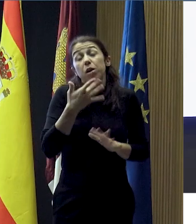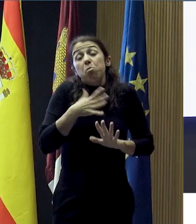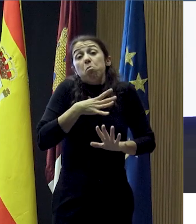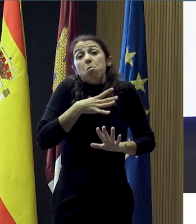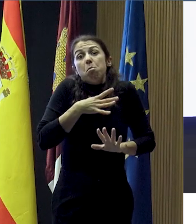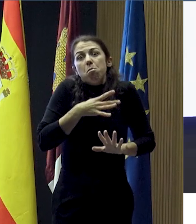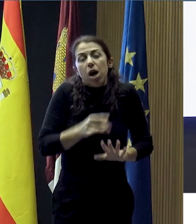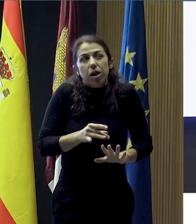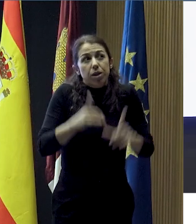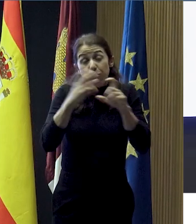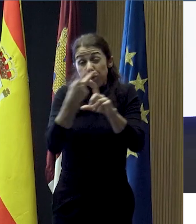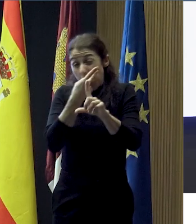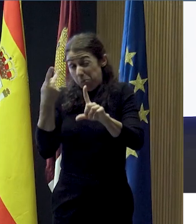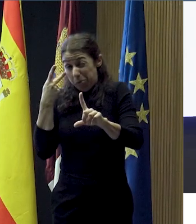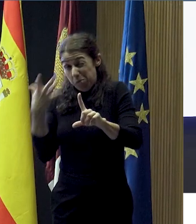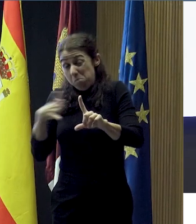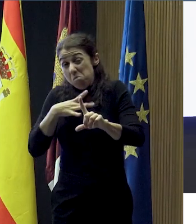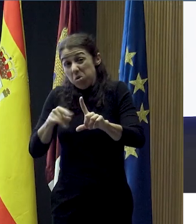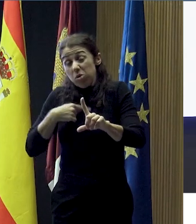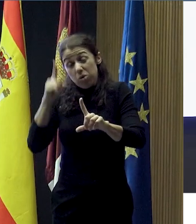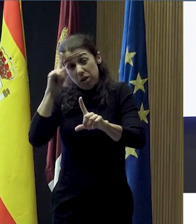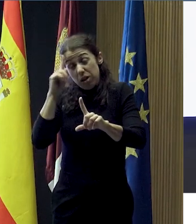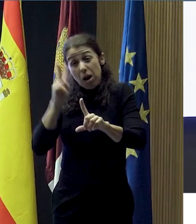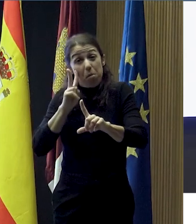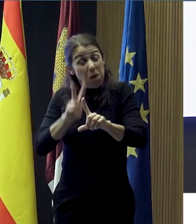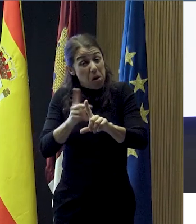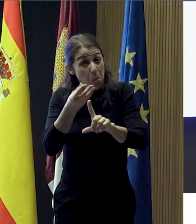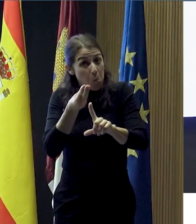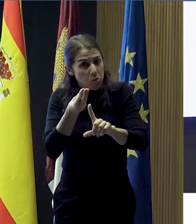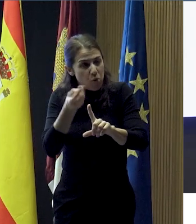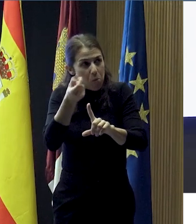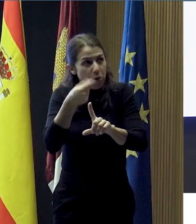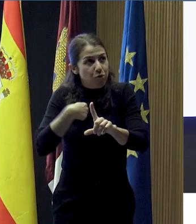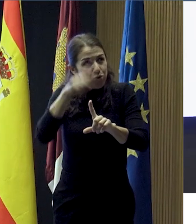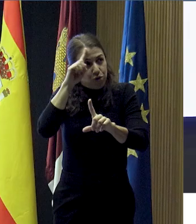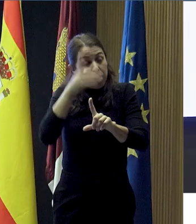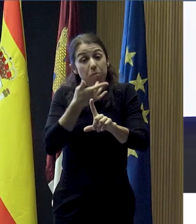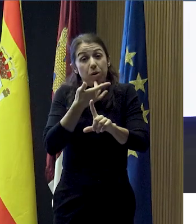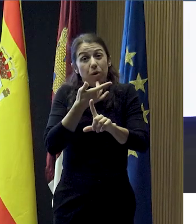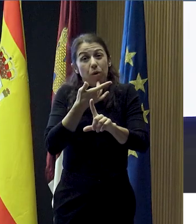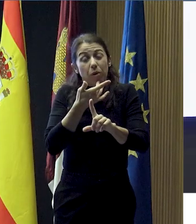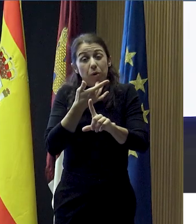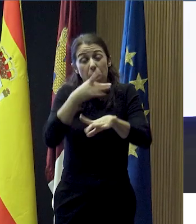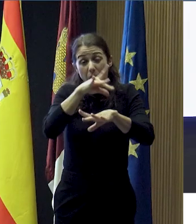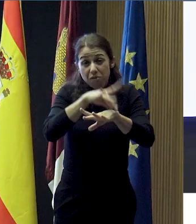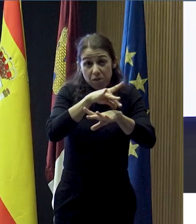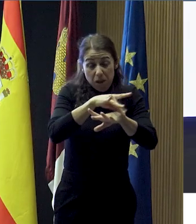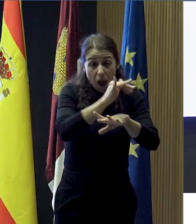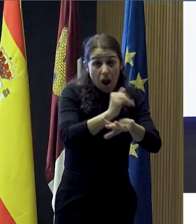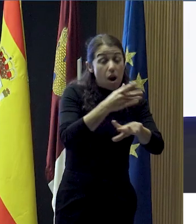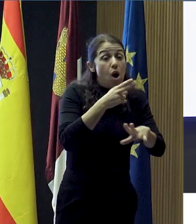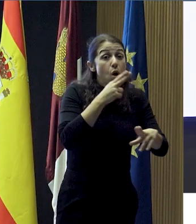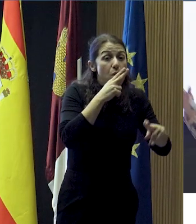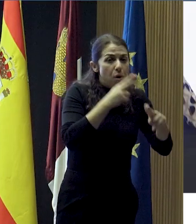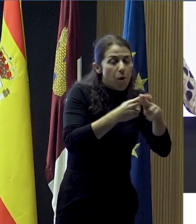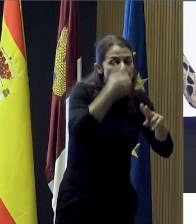Quizás esta foto, pues no sé si la habéis visto mucho, la habéis visto poco, pero claro, cuando alguien tiene una enfermedad que tiene el nombre de un